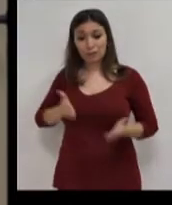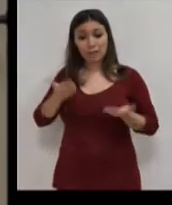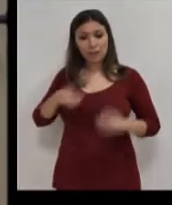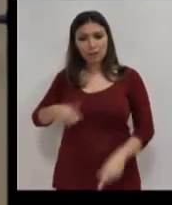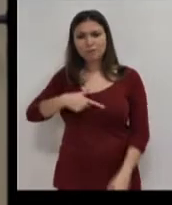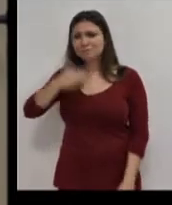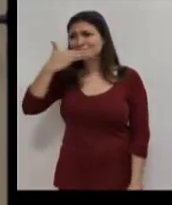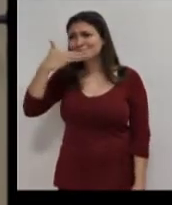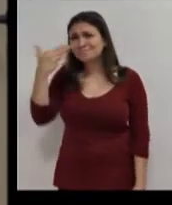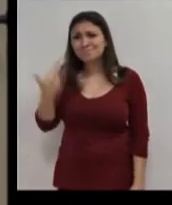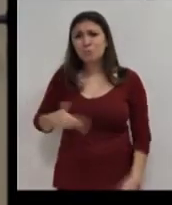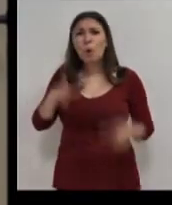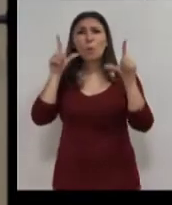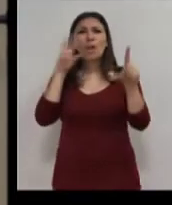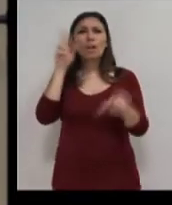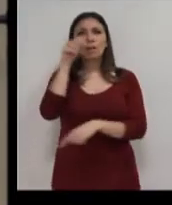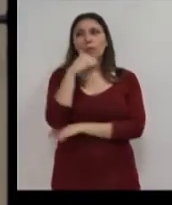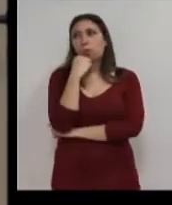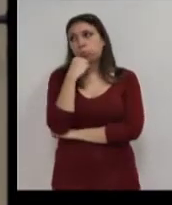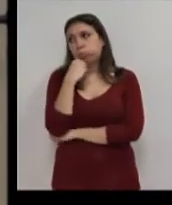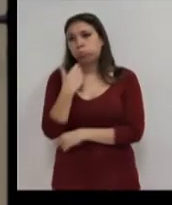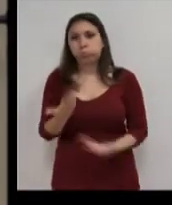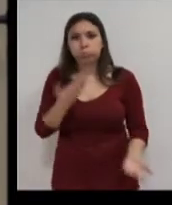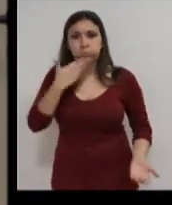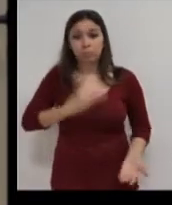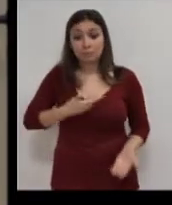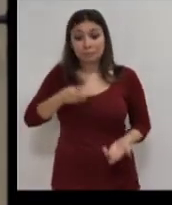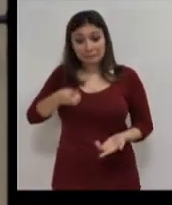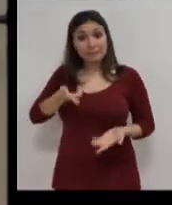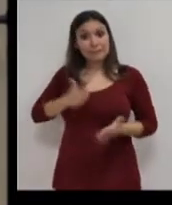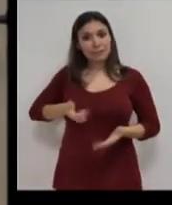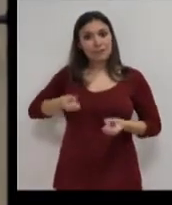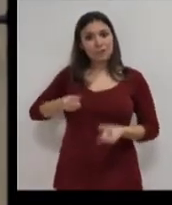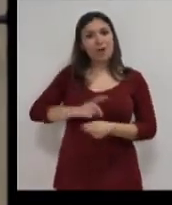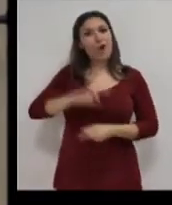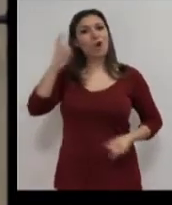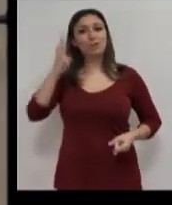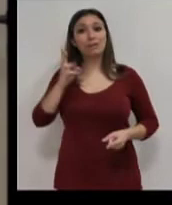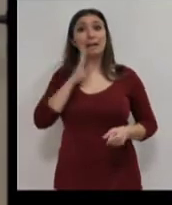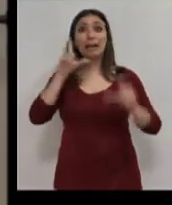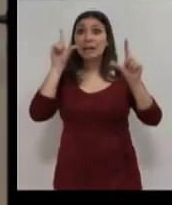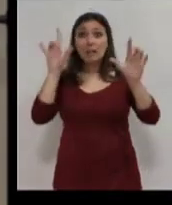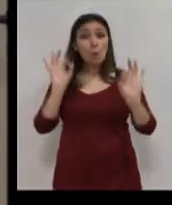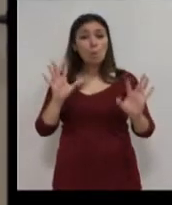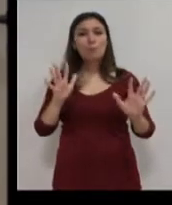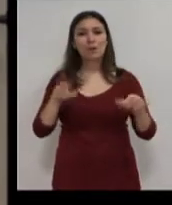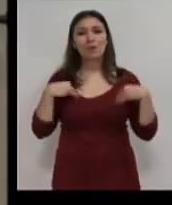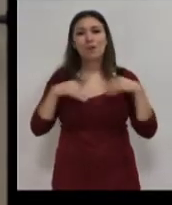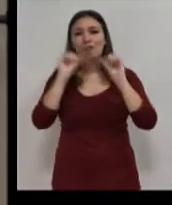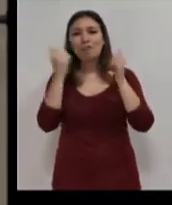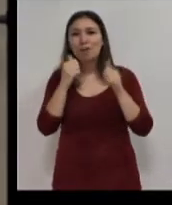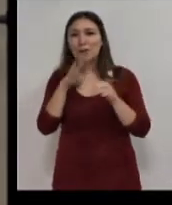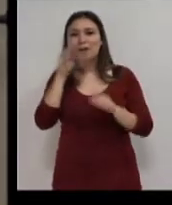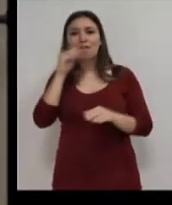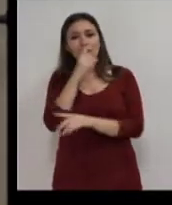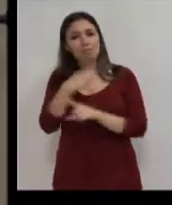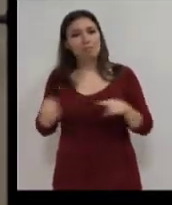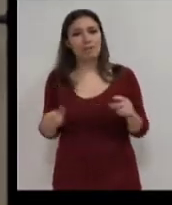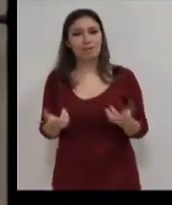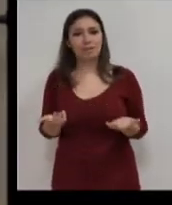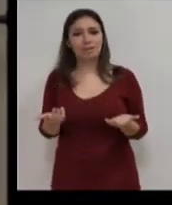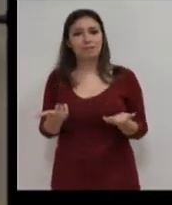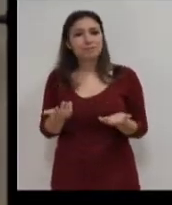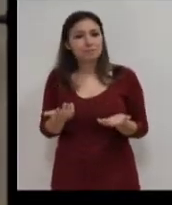ir a un museo, un padre con un hijo, y el hijo se aburre delante de un cuadro. ¿Por qué no darle una opción a ese niño de disfrutar